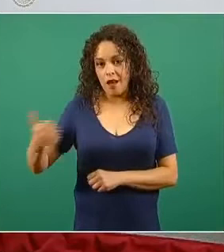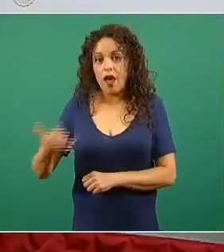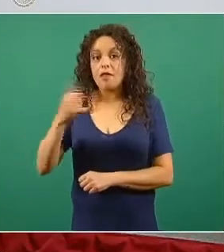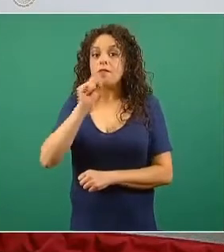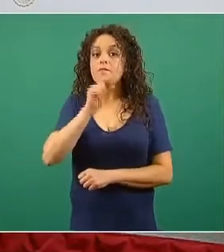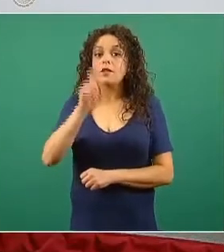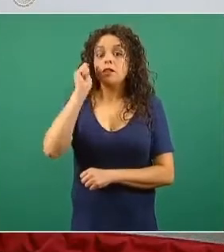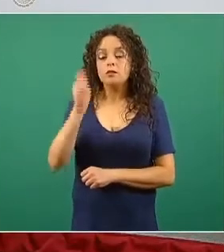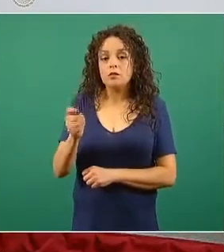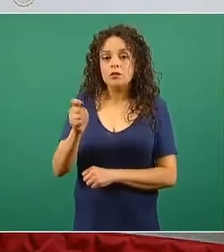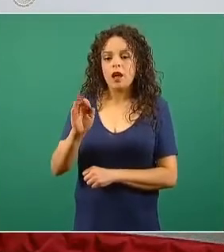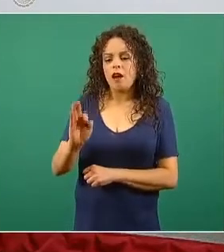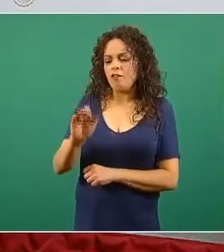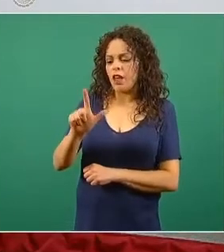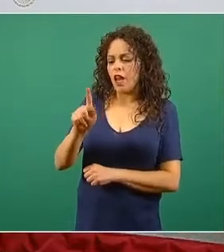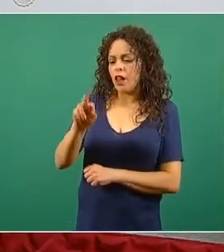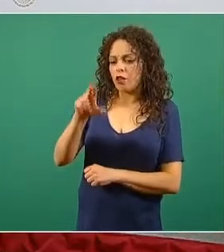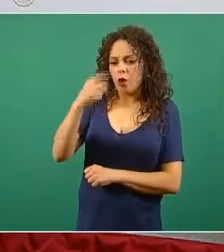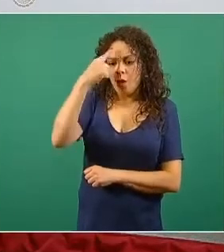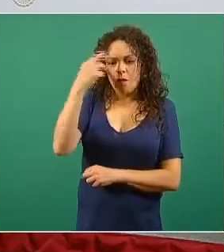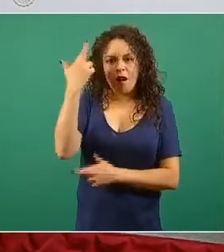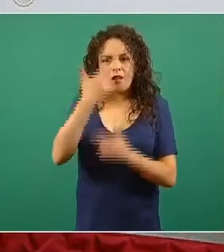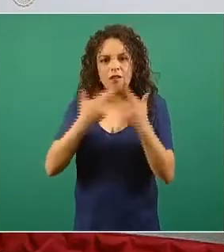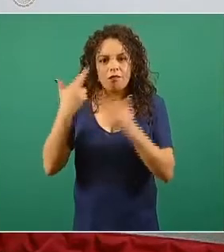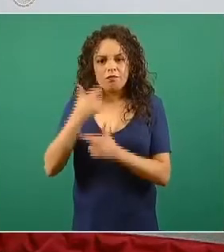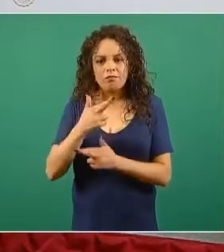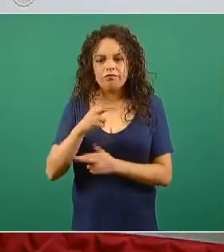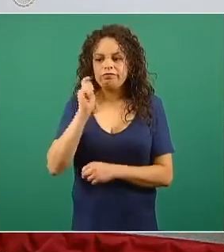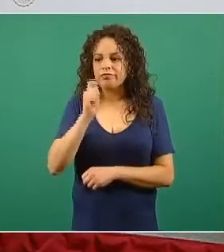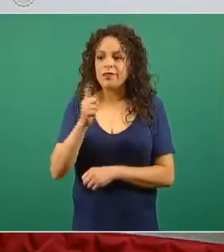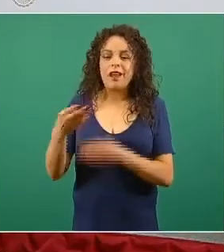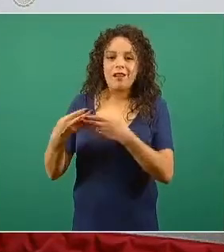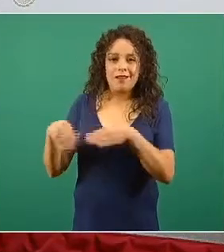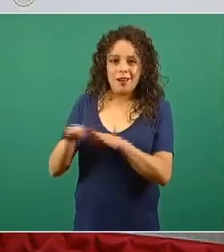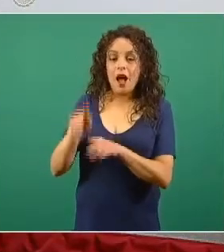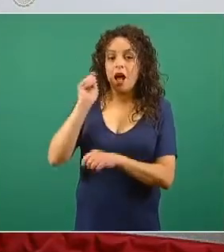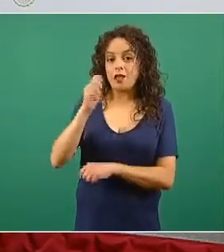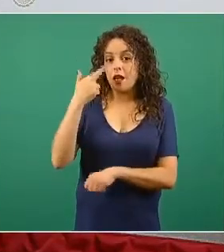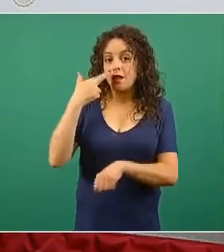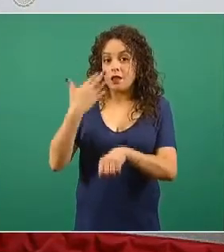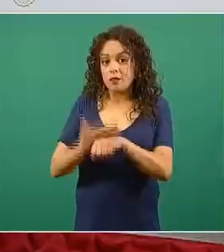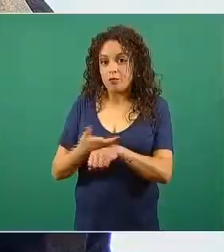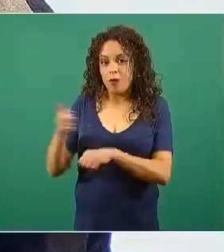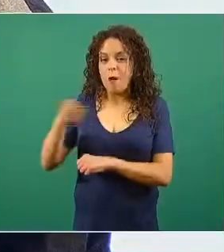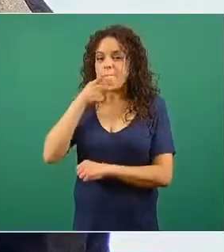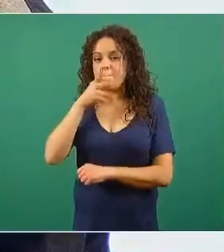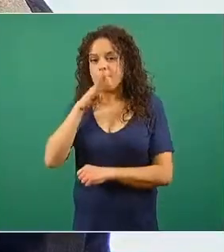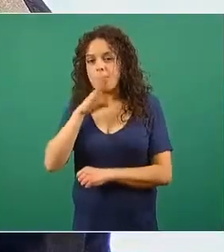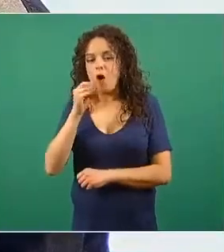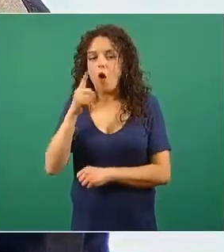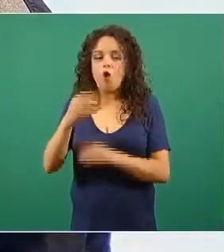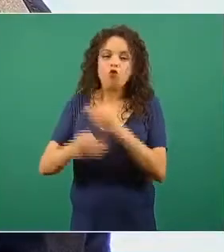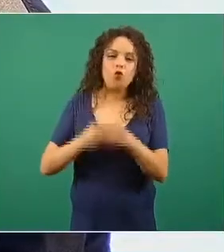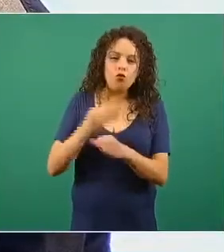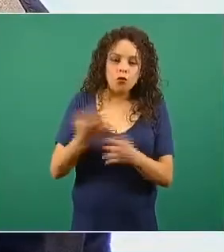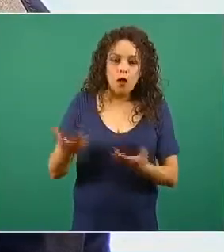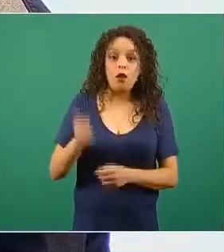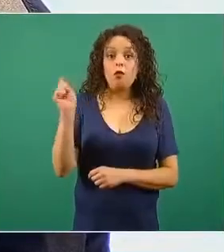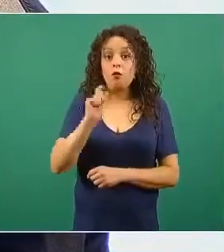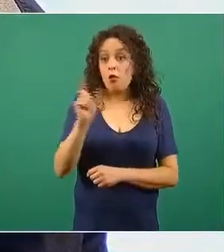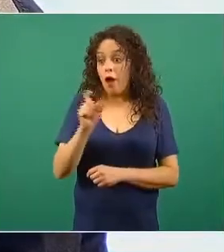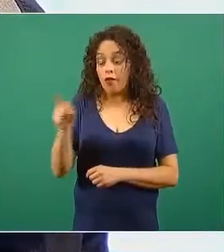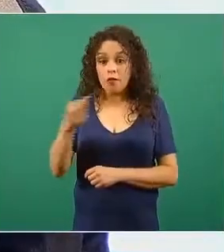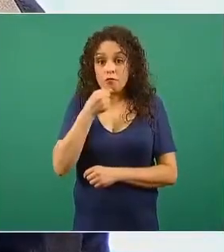el CASA, con la lógicamente responsabilidad de los padres o tutores de llevar a un niño que está asintomático y que no